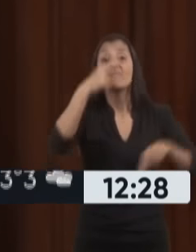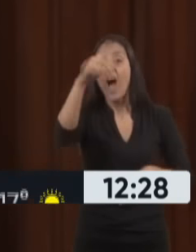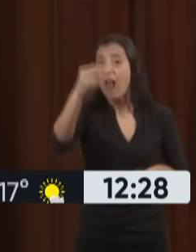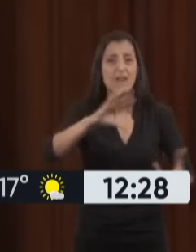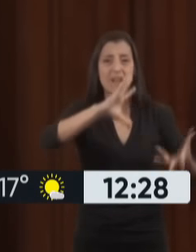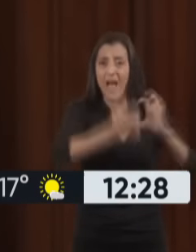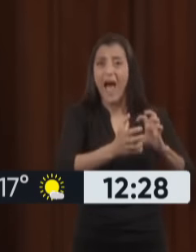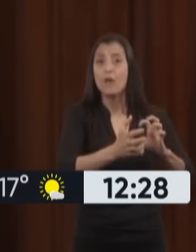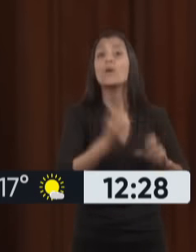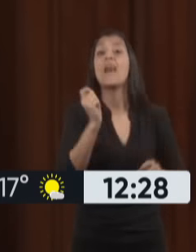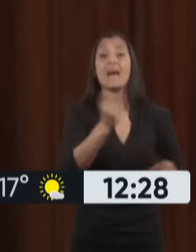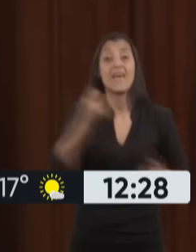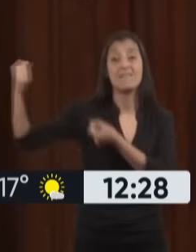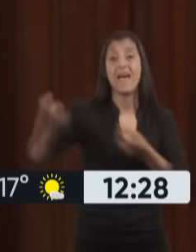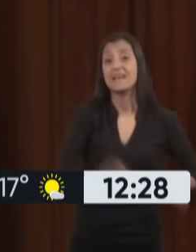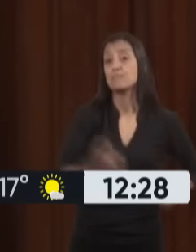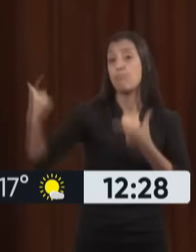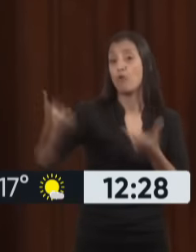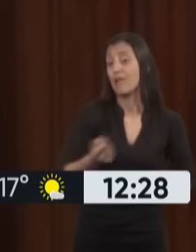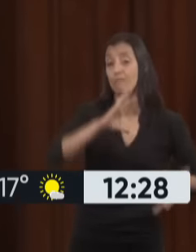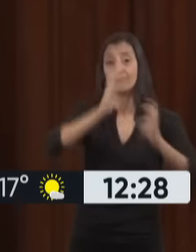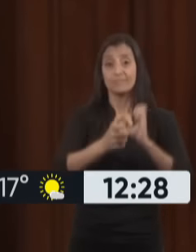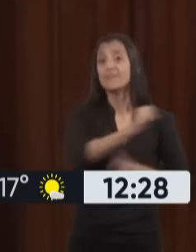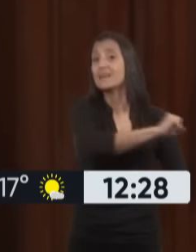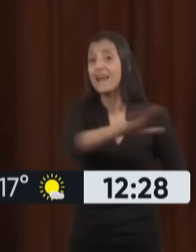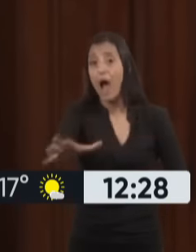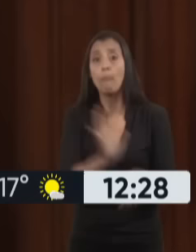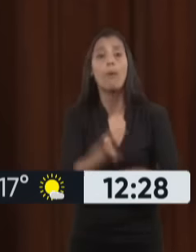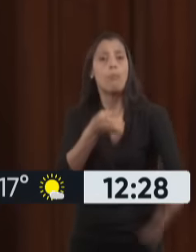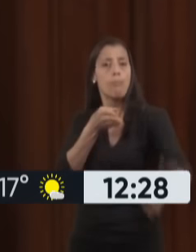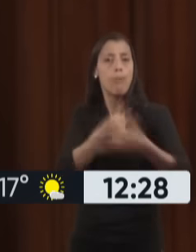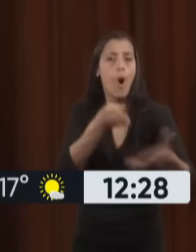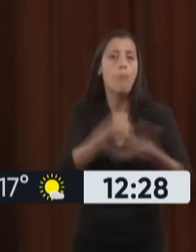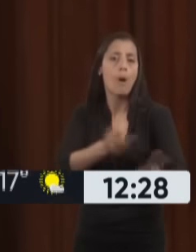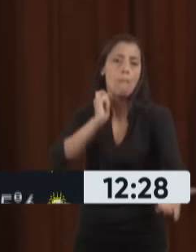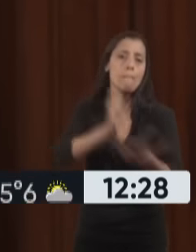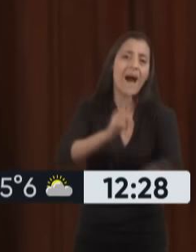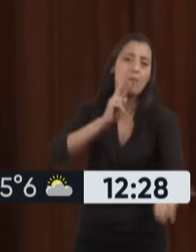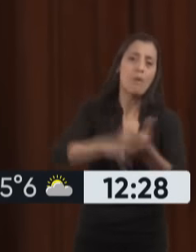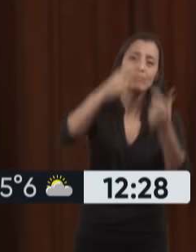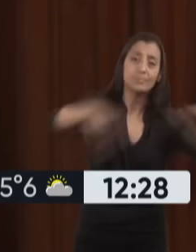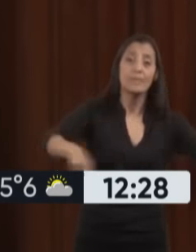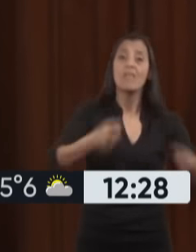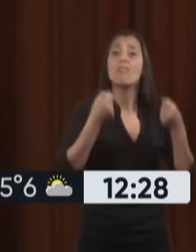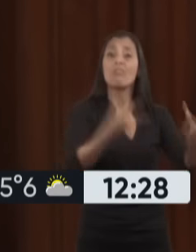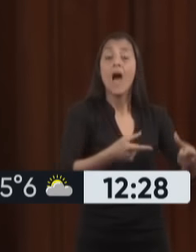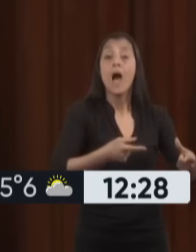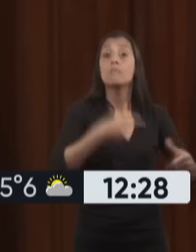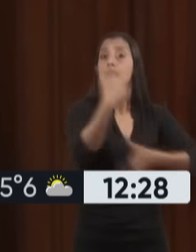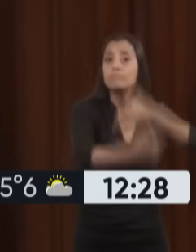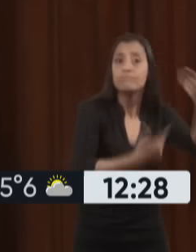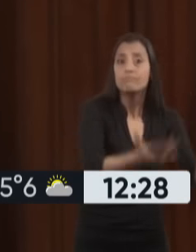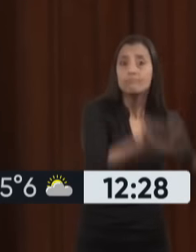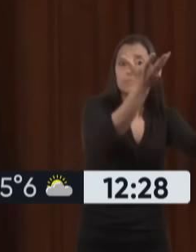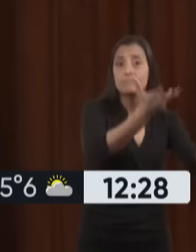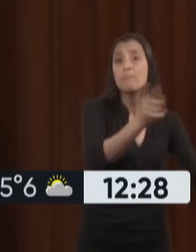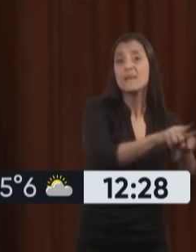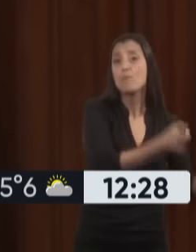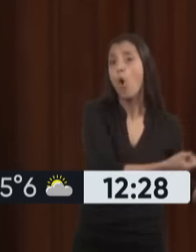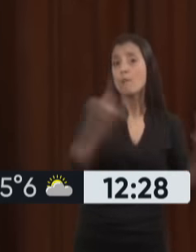nuestro potencial exportador, castigando el campo con trabas e impuestos y directamente impidiendo el desarrollo de otros sectores